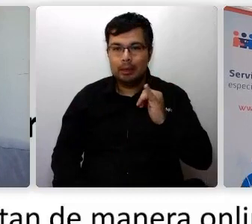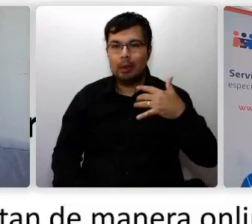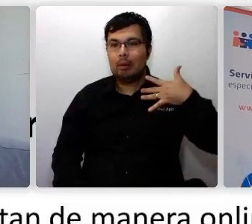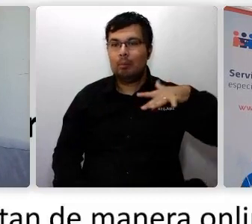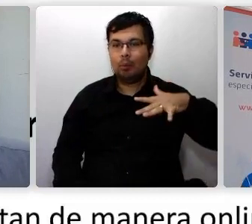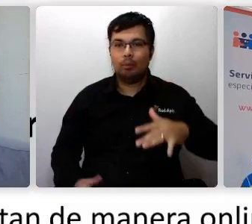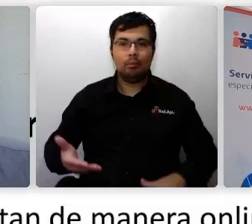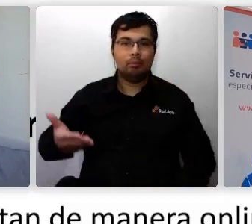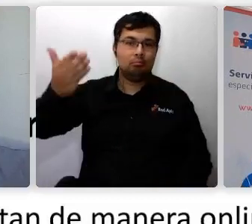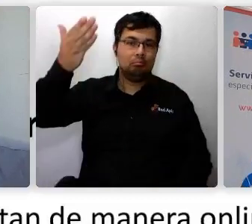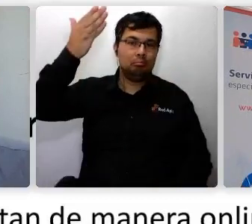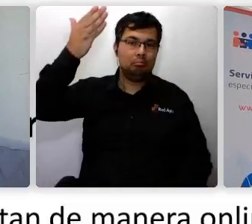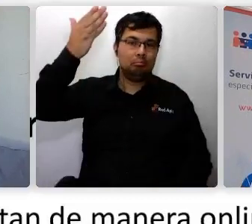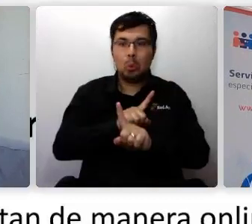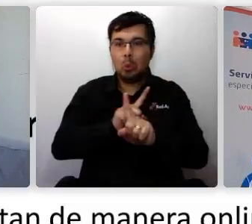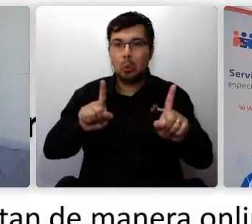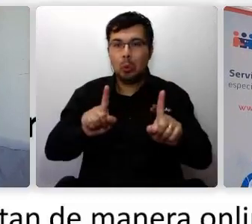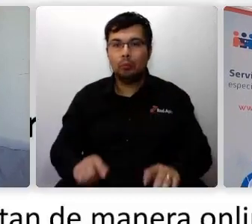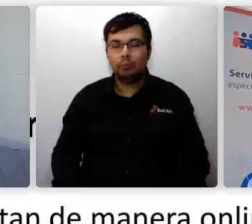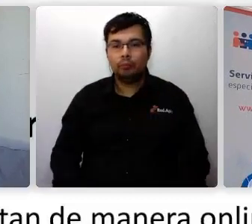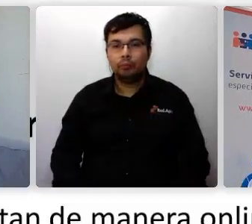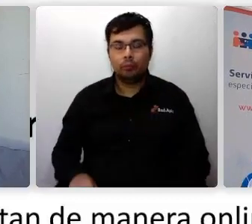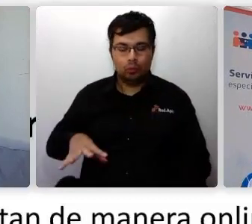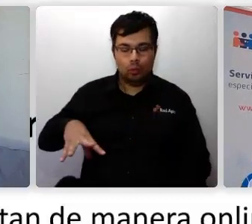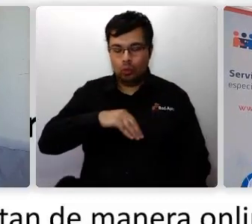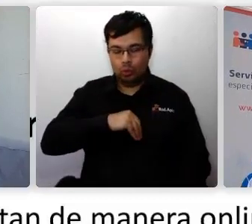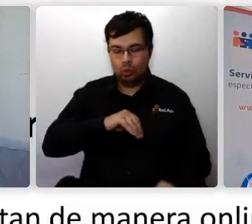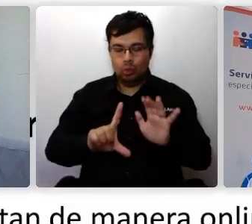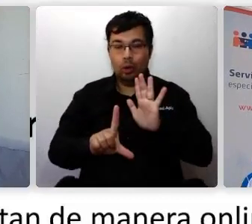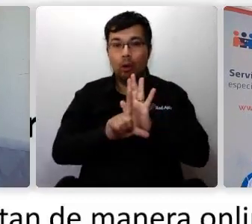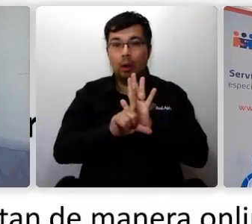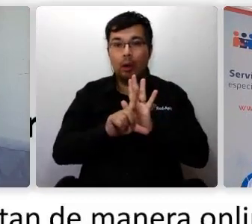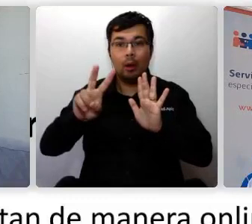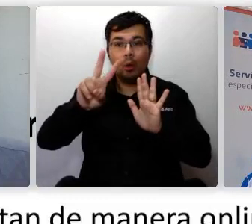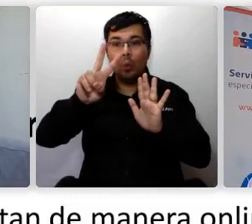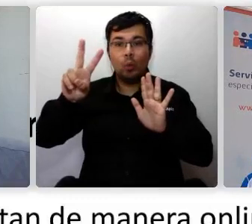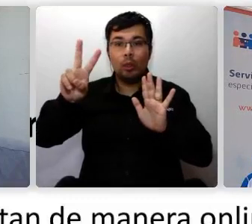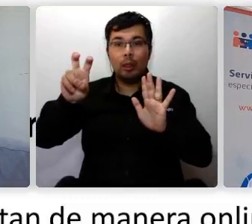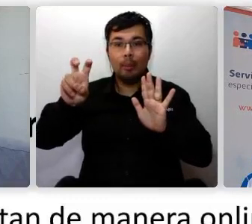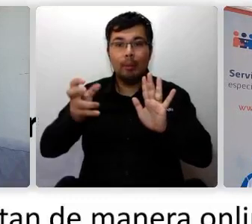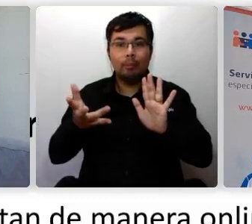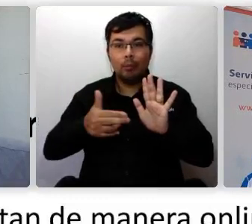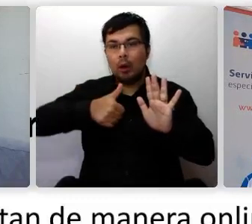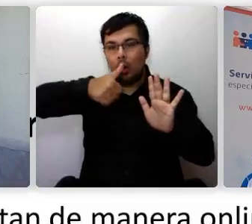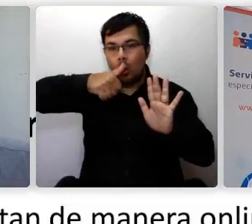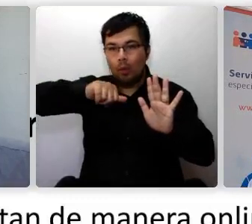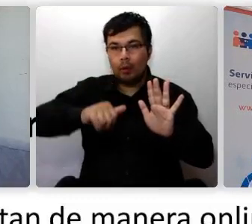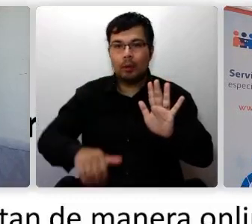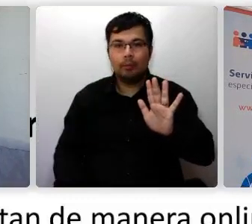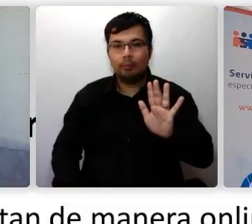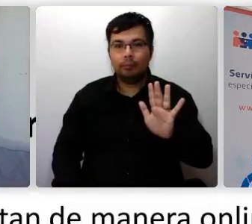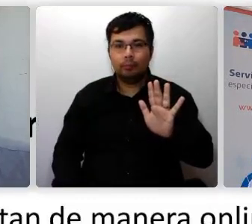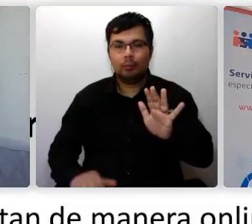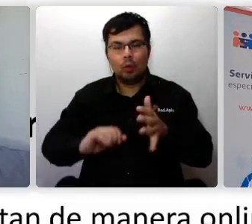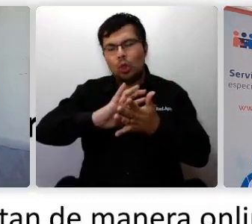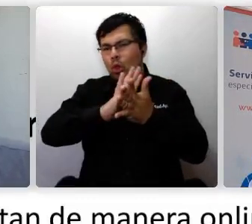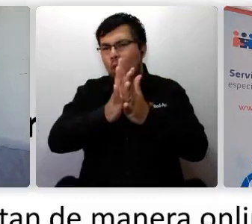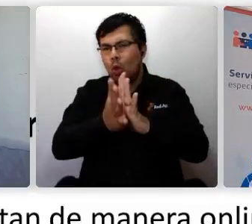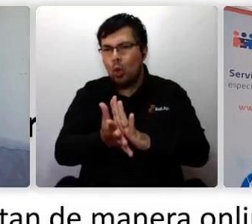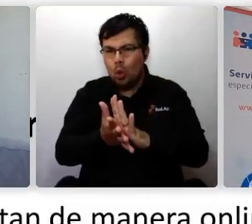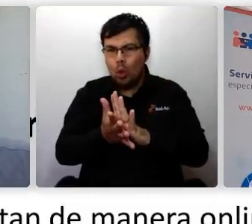pasada. Nosotros tenemos por ley un tema de confidencialidad. O sea, todos los datos que nos